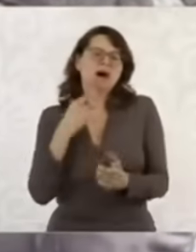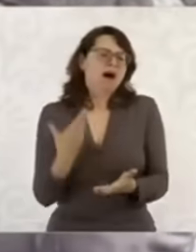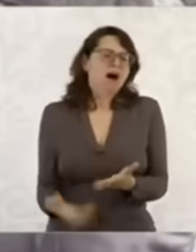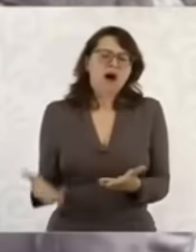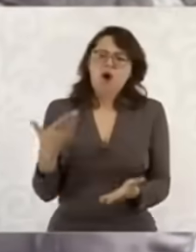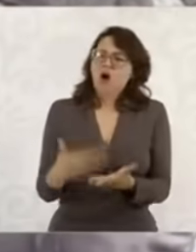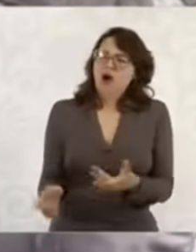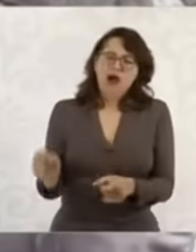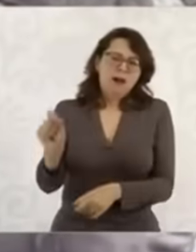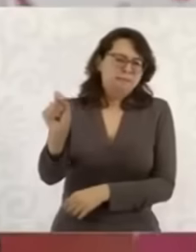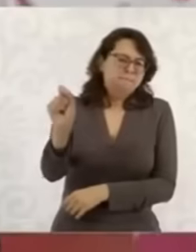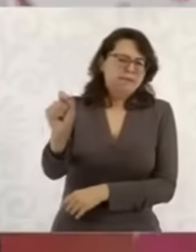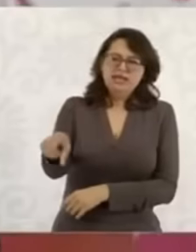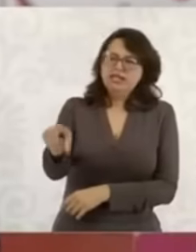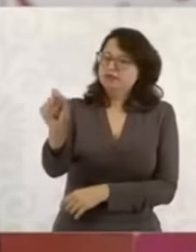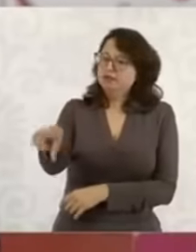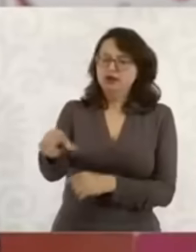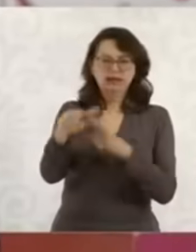Muchas mentiras.